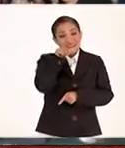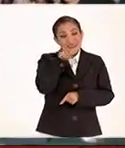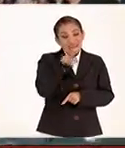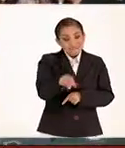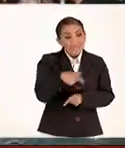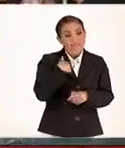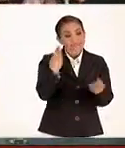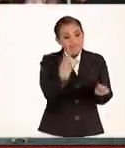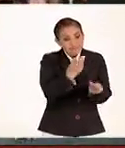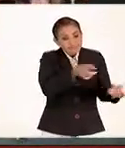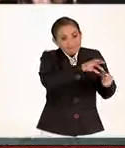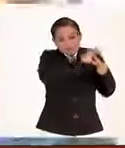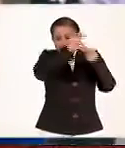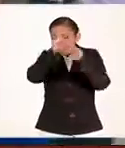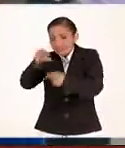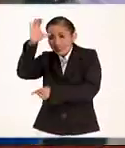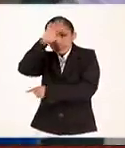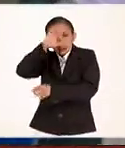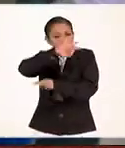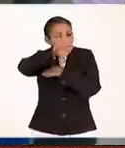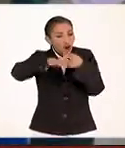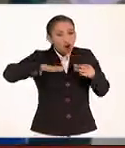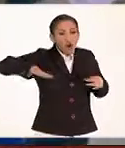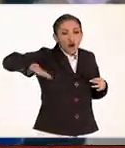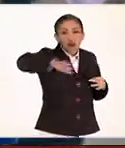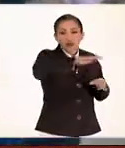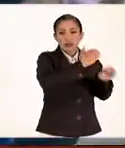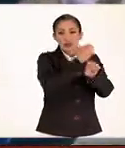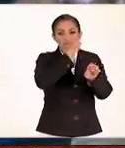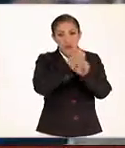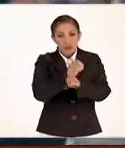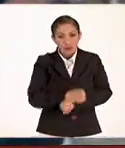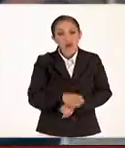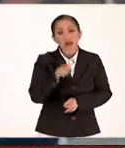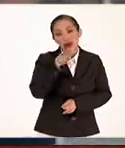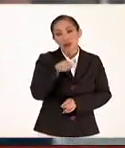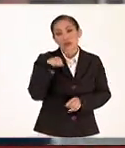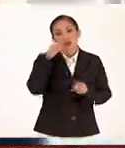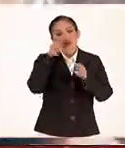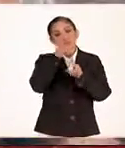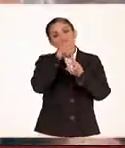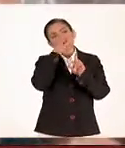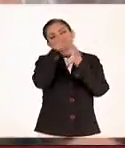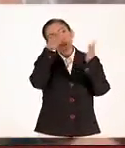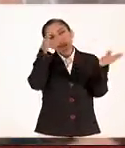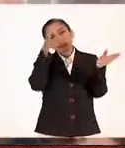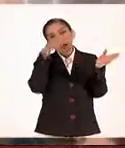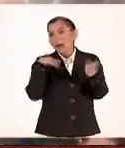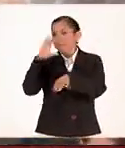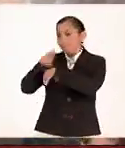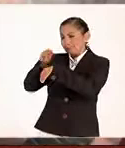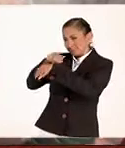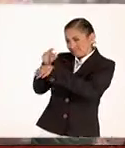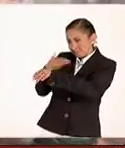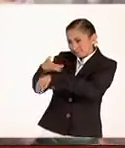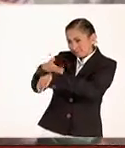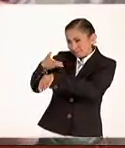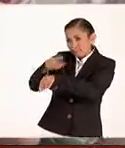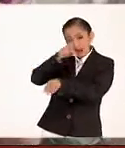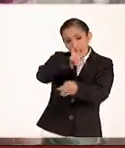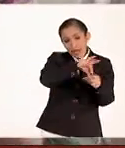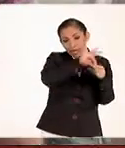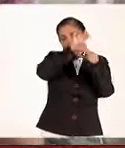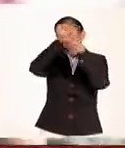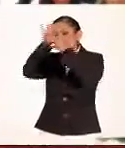necesidad de llevar la ciencia a todos los rincones del estado ellos tuvieron esa visión hicieron las gestiones necesarias para que nosotros pudiéramos